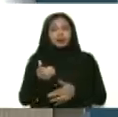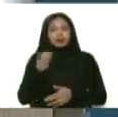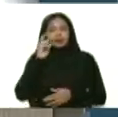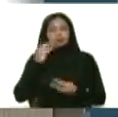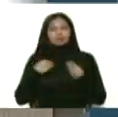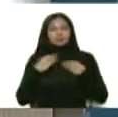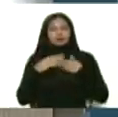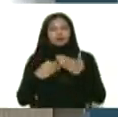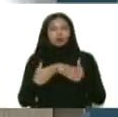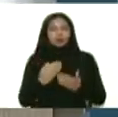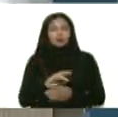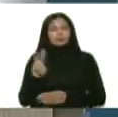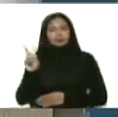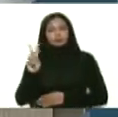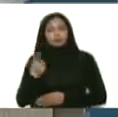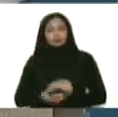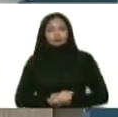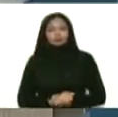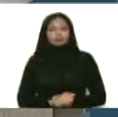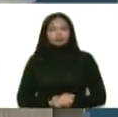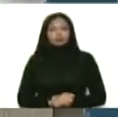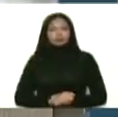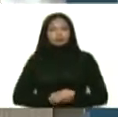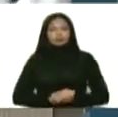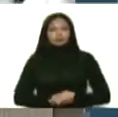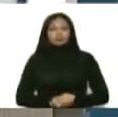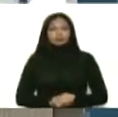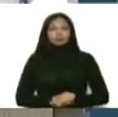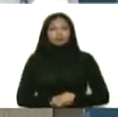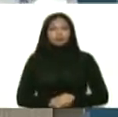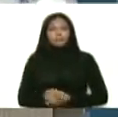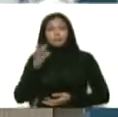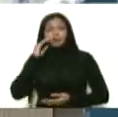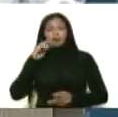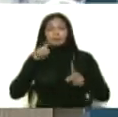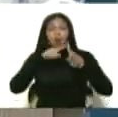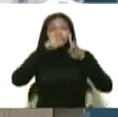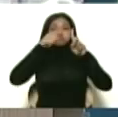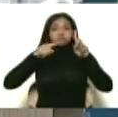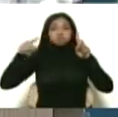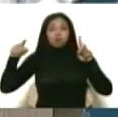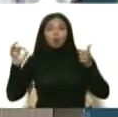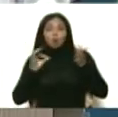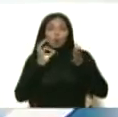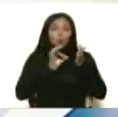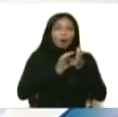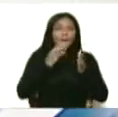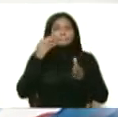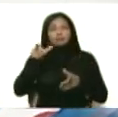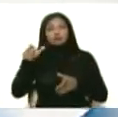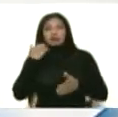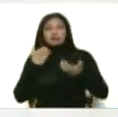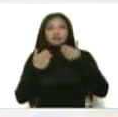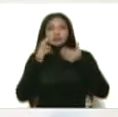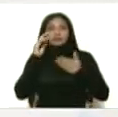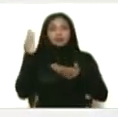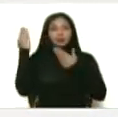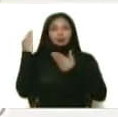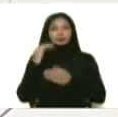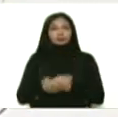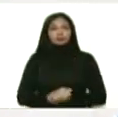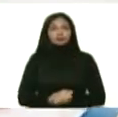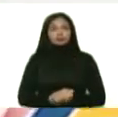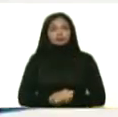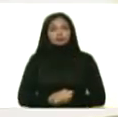ha hecho Venezuela. Y en cuanto a las curvas de infección, aquí están, señores de la